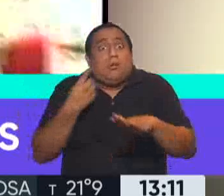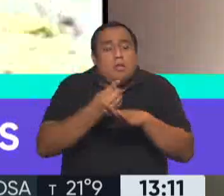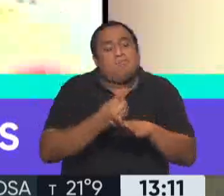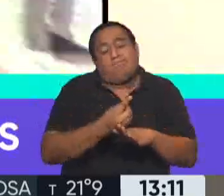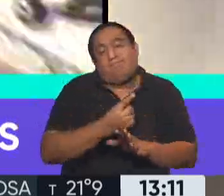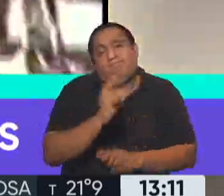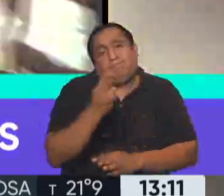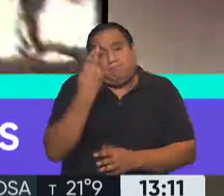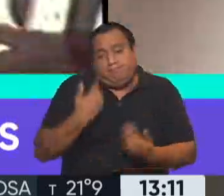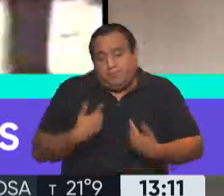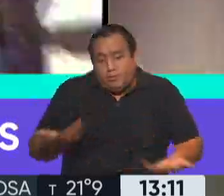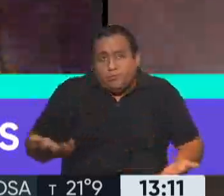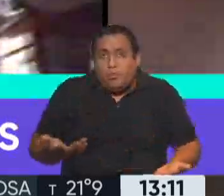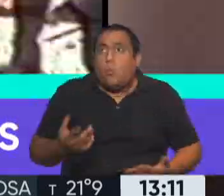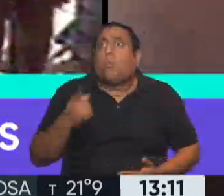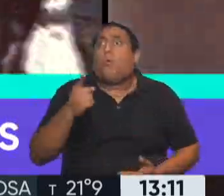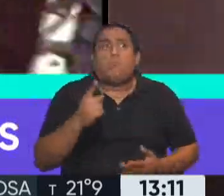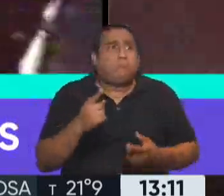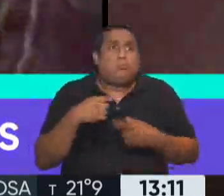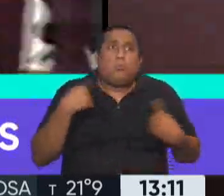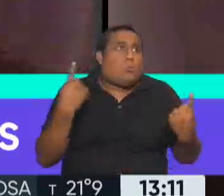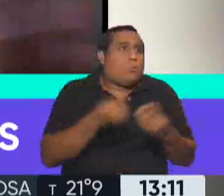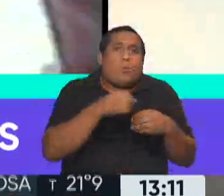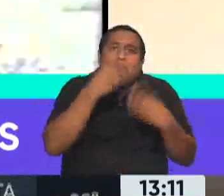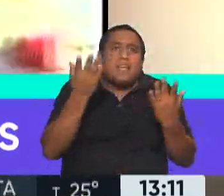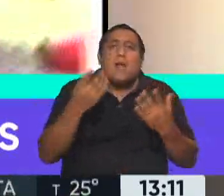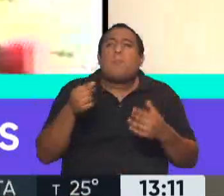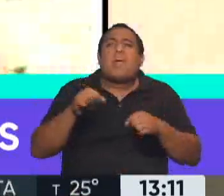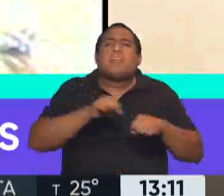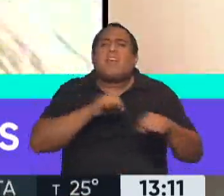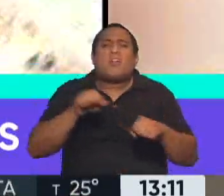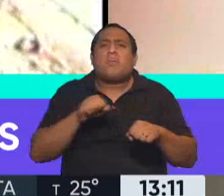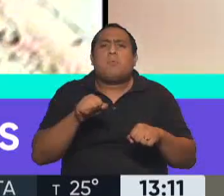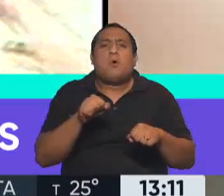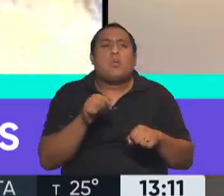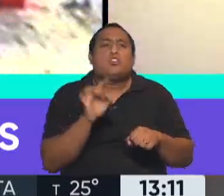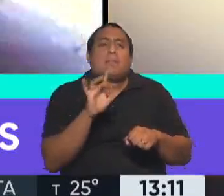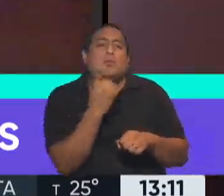Podría ser vos también, ¿no? Porque el terrorismo no sabe fronteras.